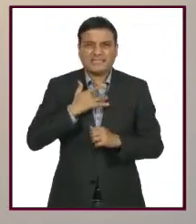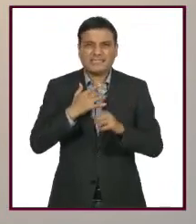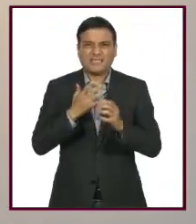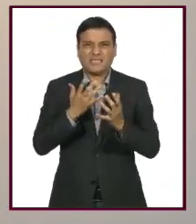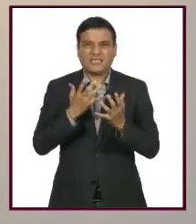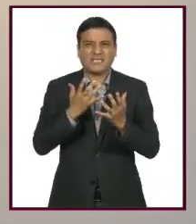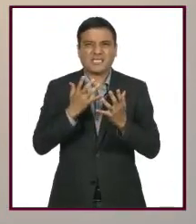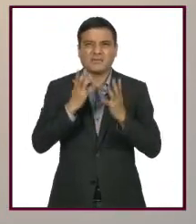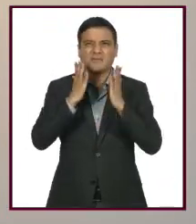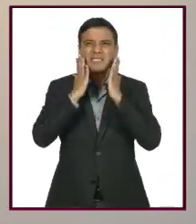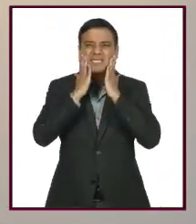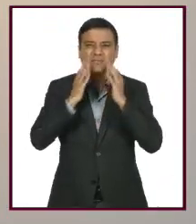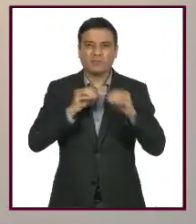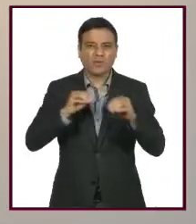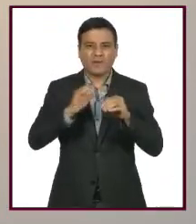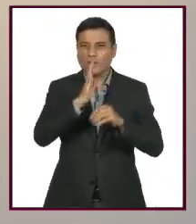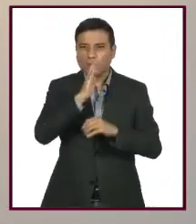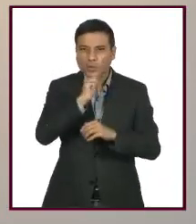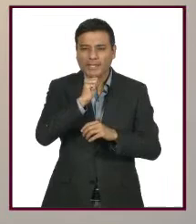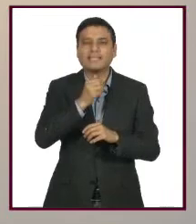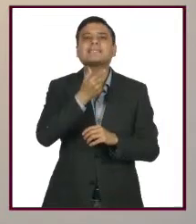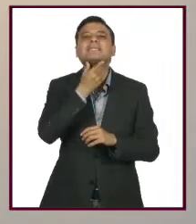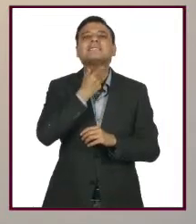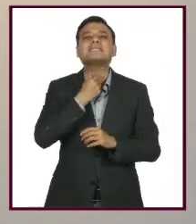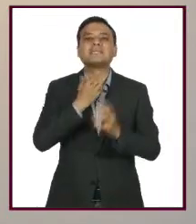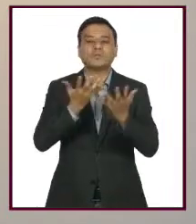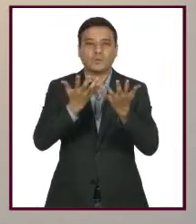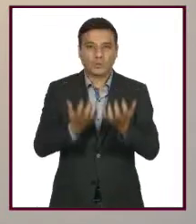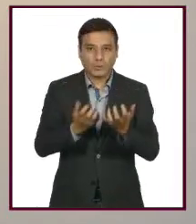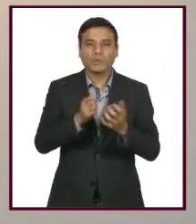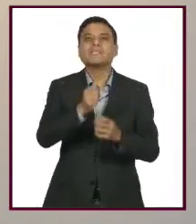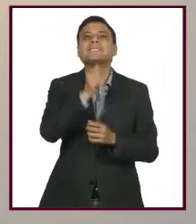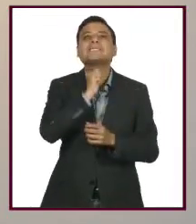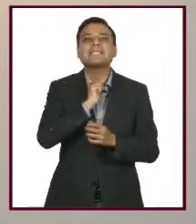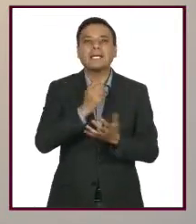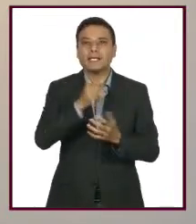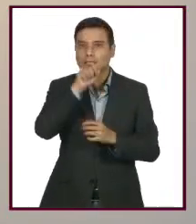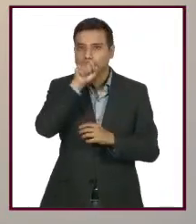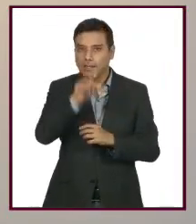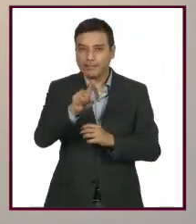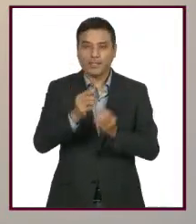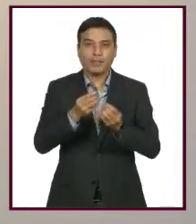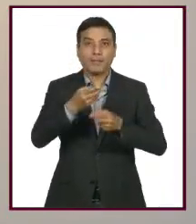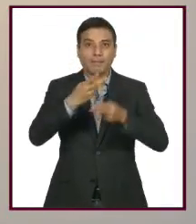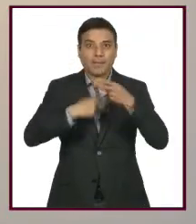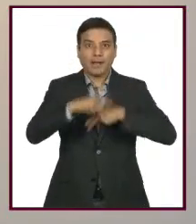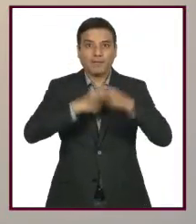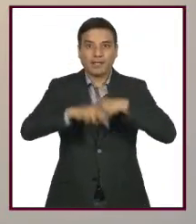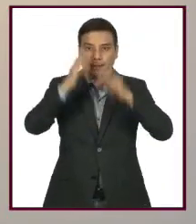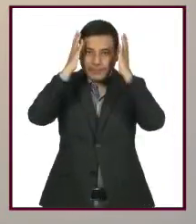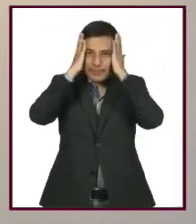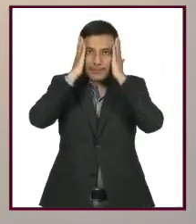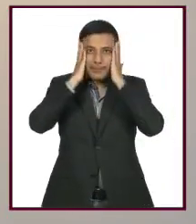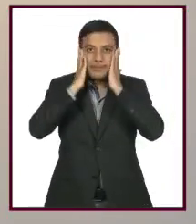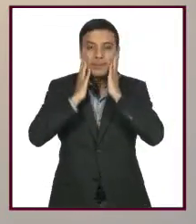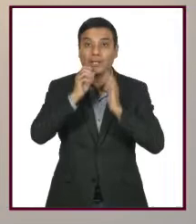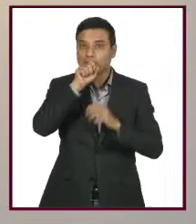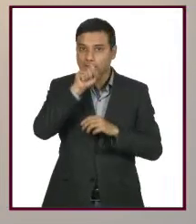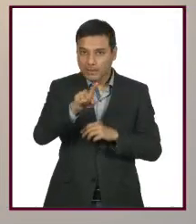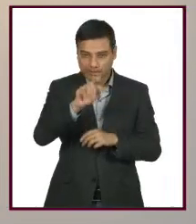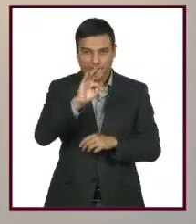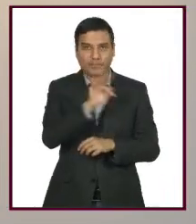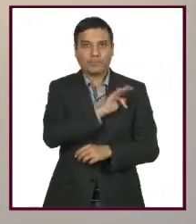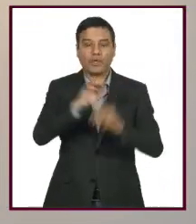espástica, mucha sed, puede haber diaforesis, sudan mucho también durante el efecto, pueden tener alucinaciones